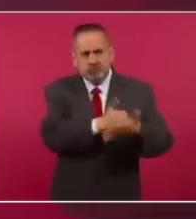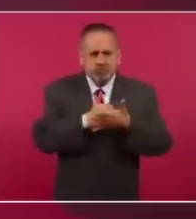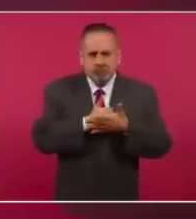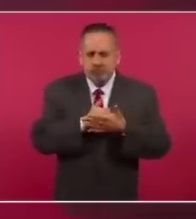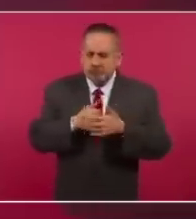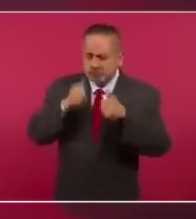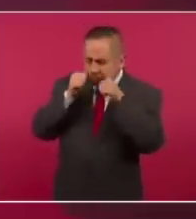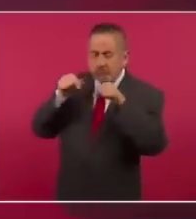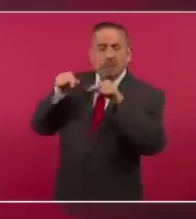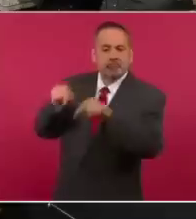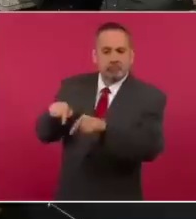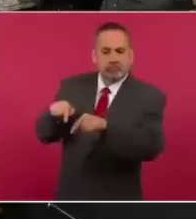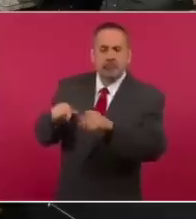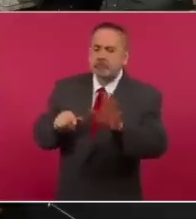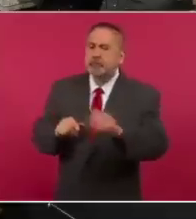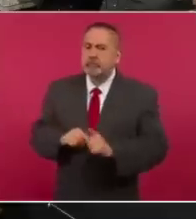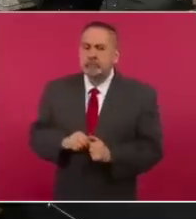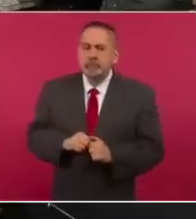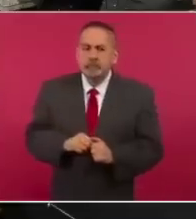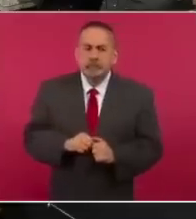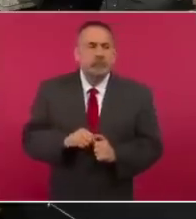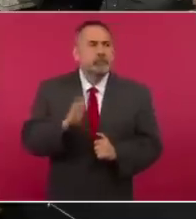hemos evitado dos